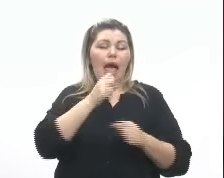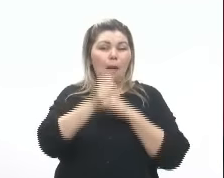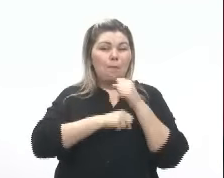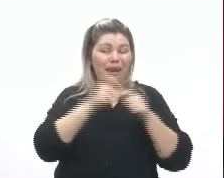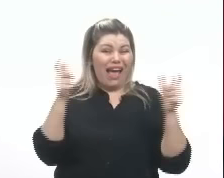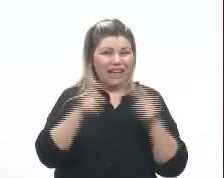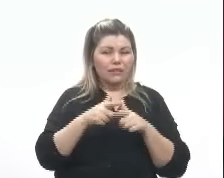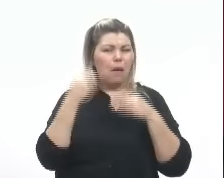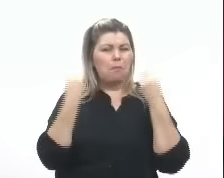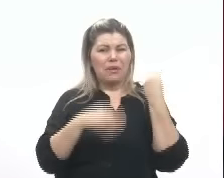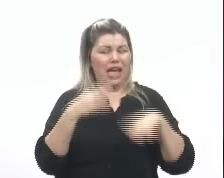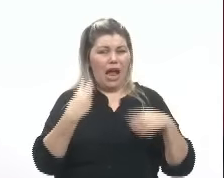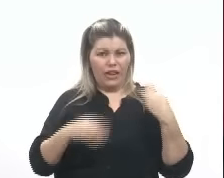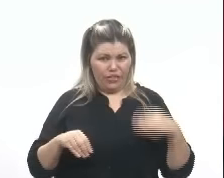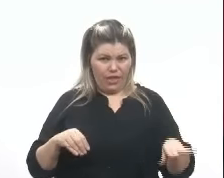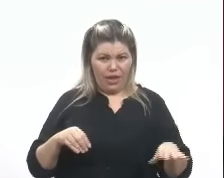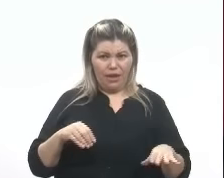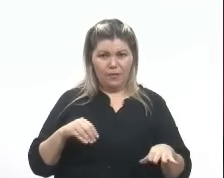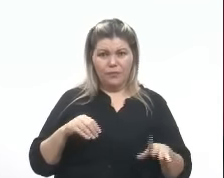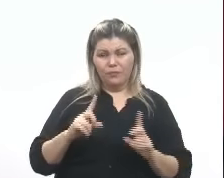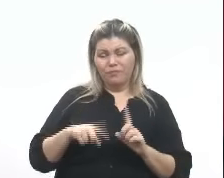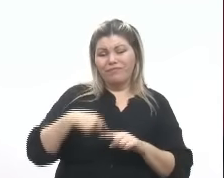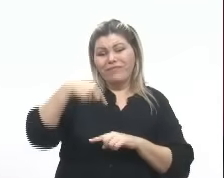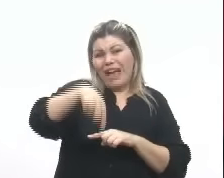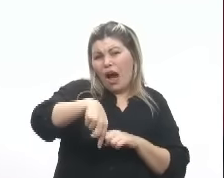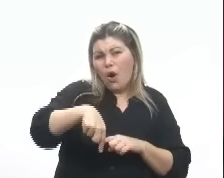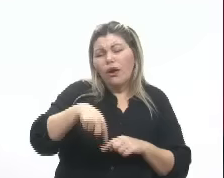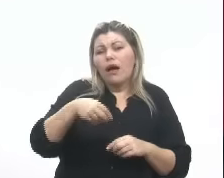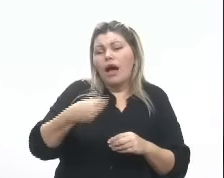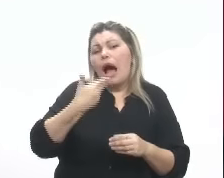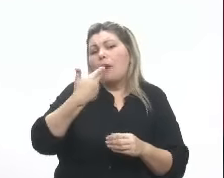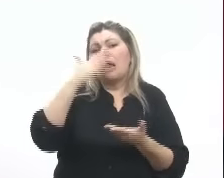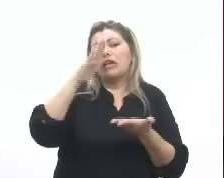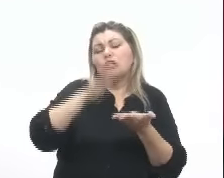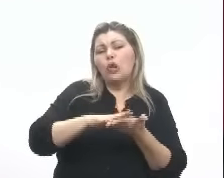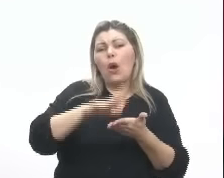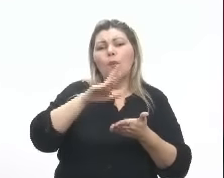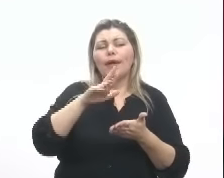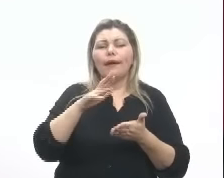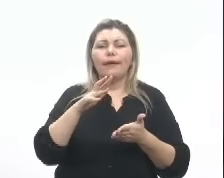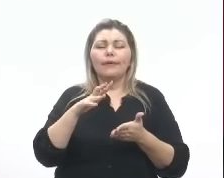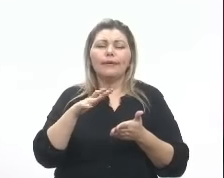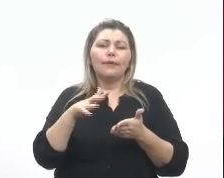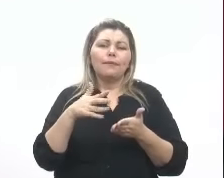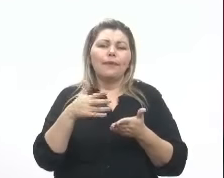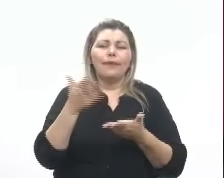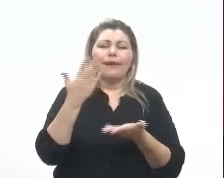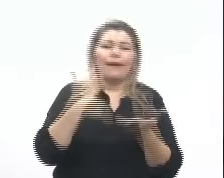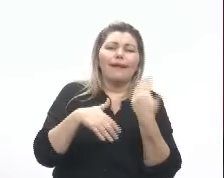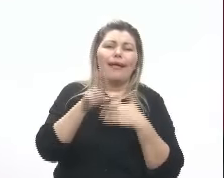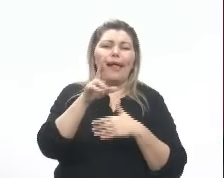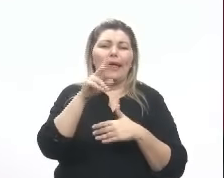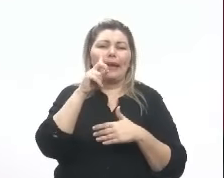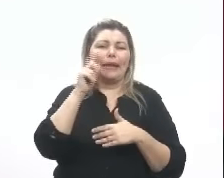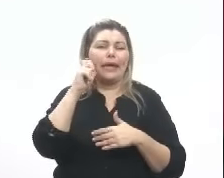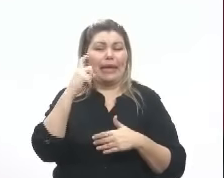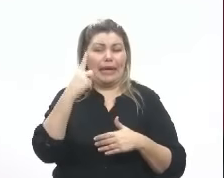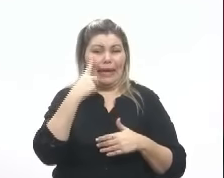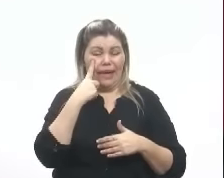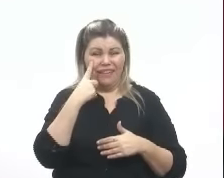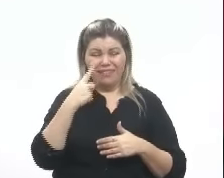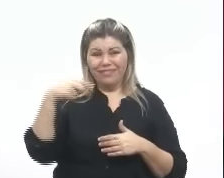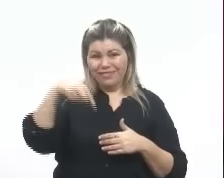de este gran cuento que es el RIGI. Acá los pymes, las que